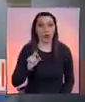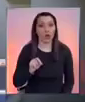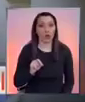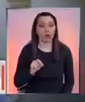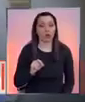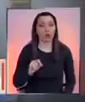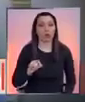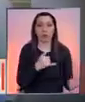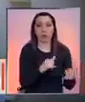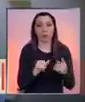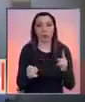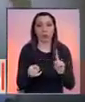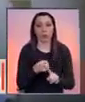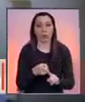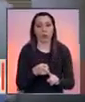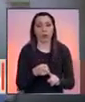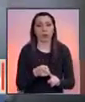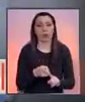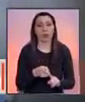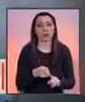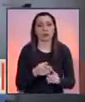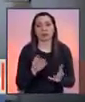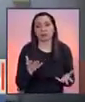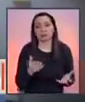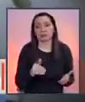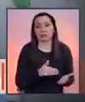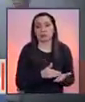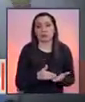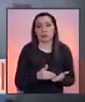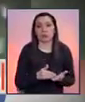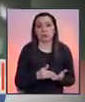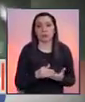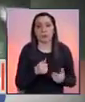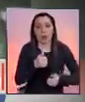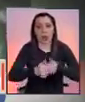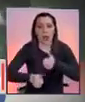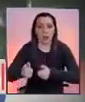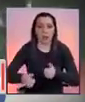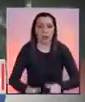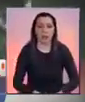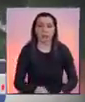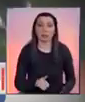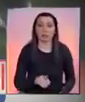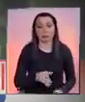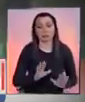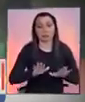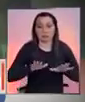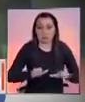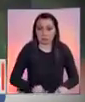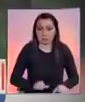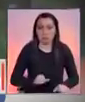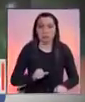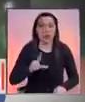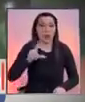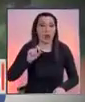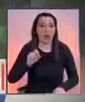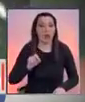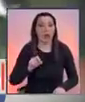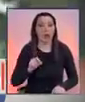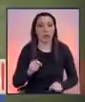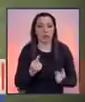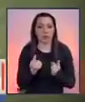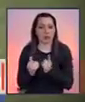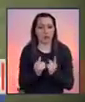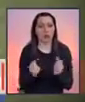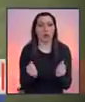partido contra Cobreloa, yo creo que prácticamente está decidido el campeonato. Durante su larga estadía en el cuadro albo, hizo una dupla de temer